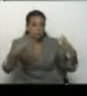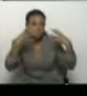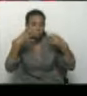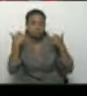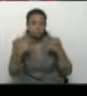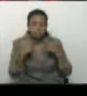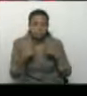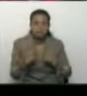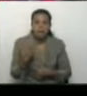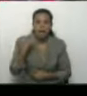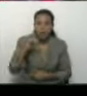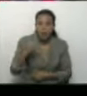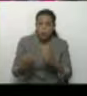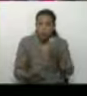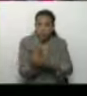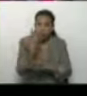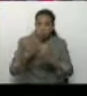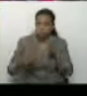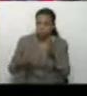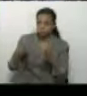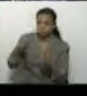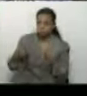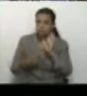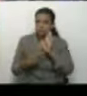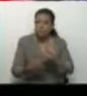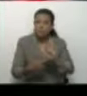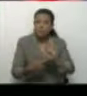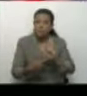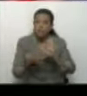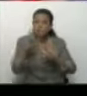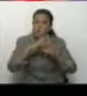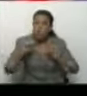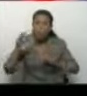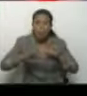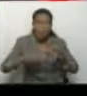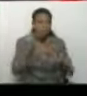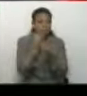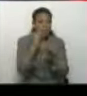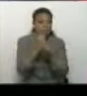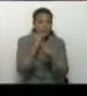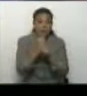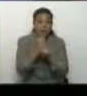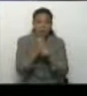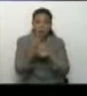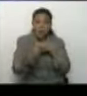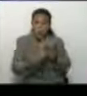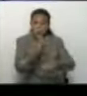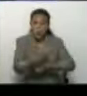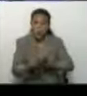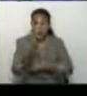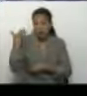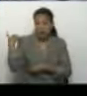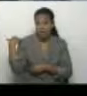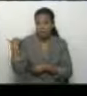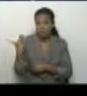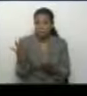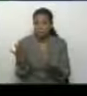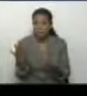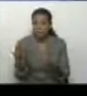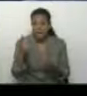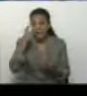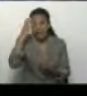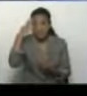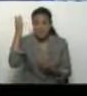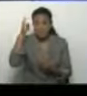Pudimos de verdad construir un robot que representaba muy bien todo el talento y todo el trabajo que hayamos realizado durante los anteriores